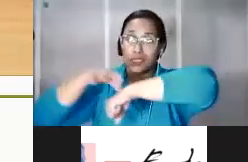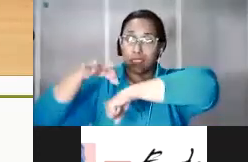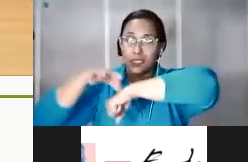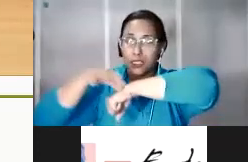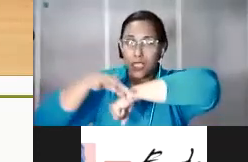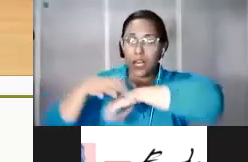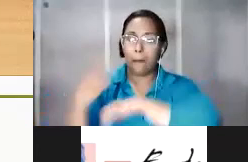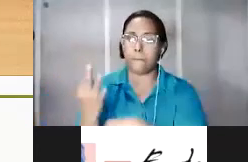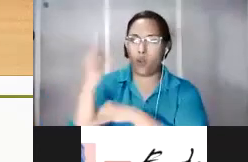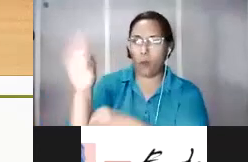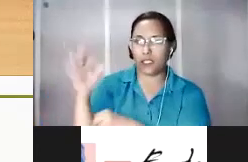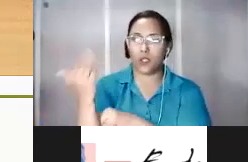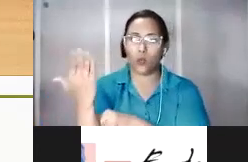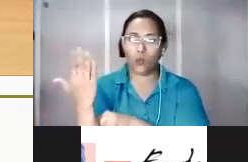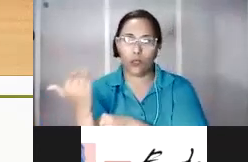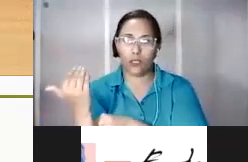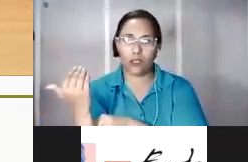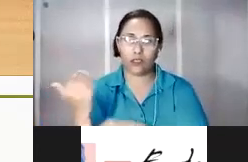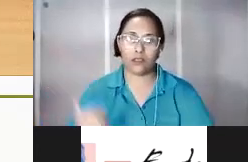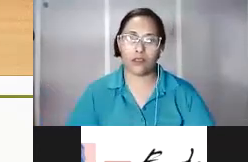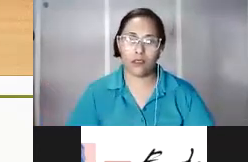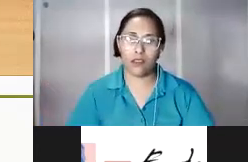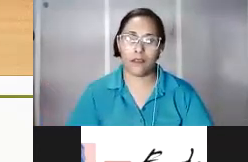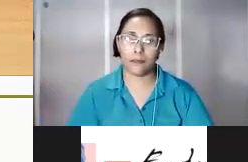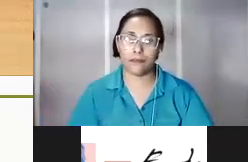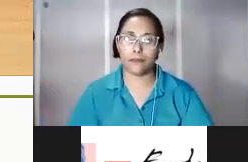por ejemplo, La Perla, ¿no?